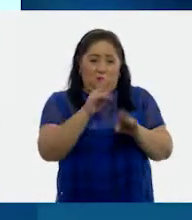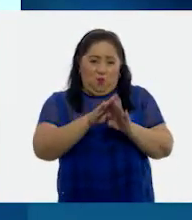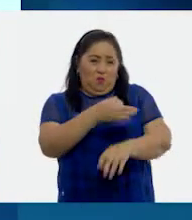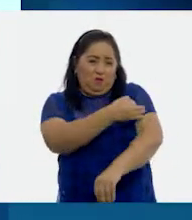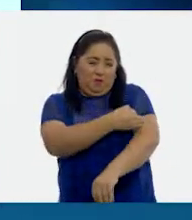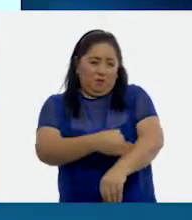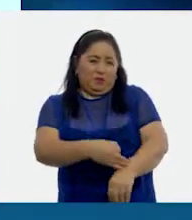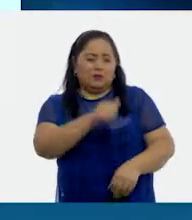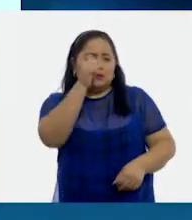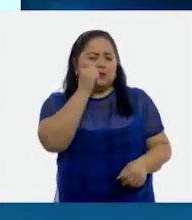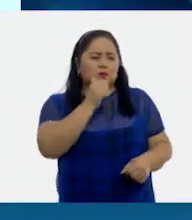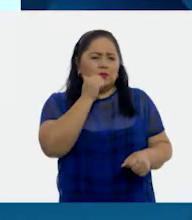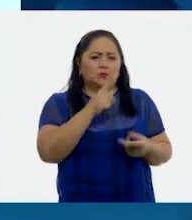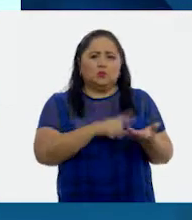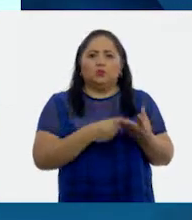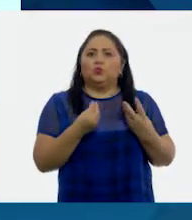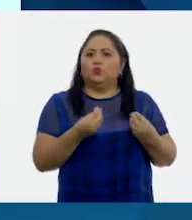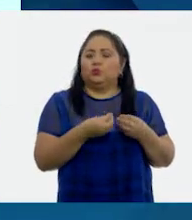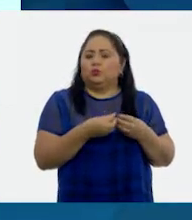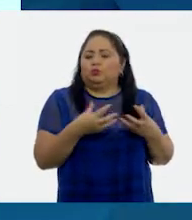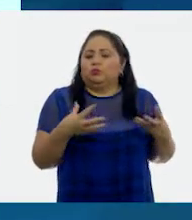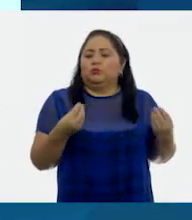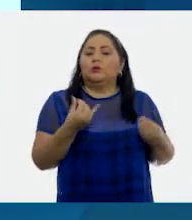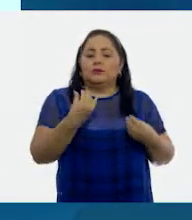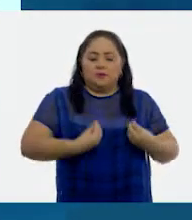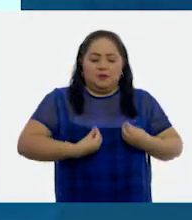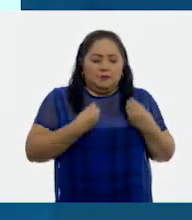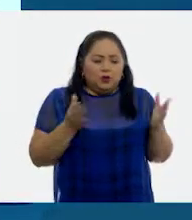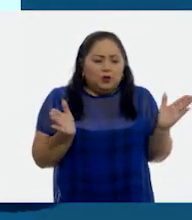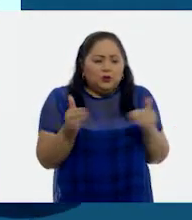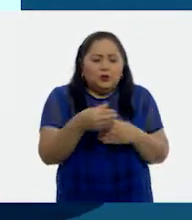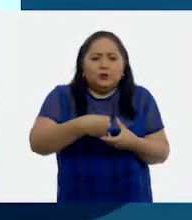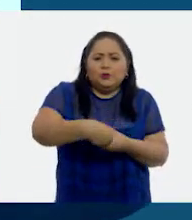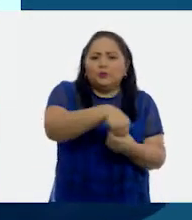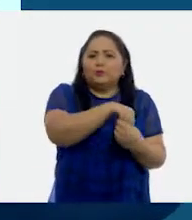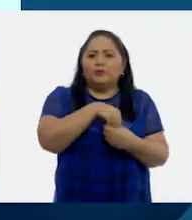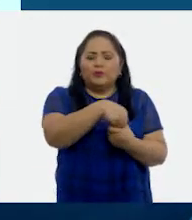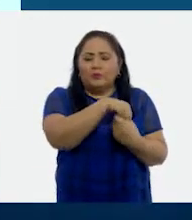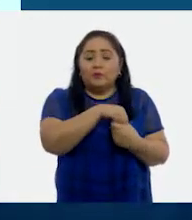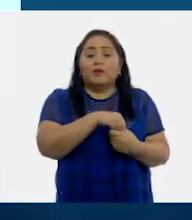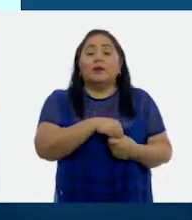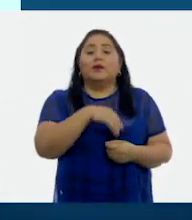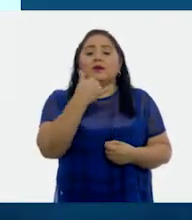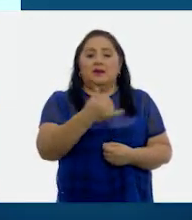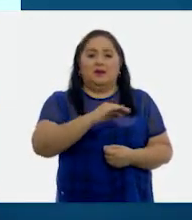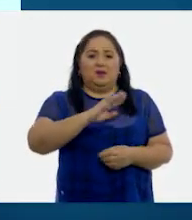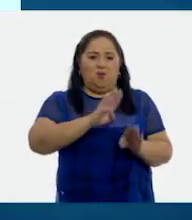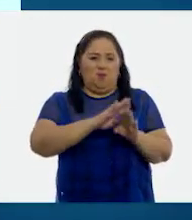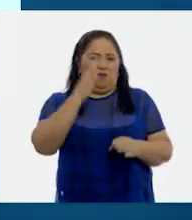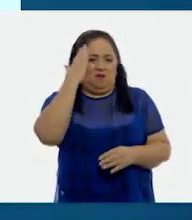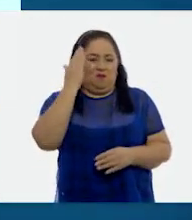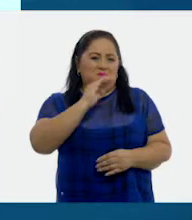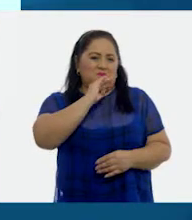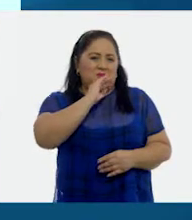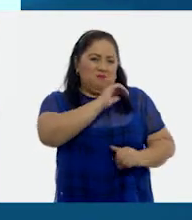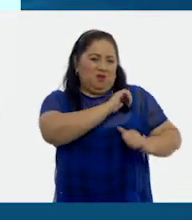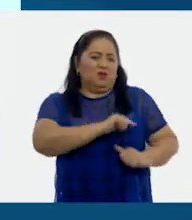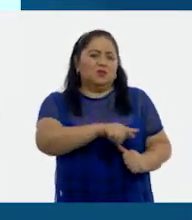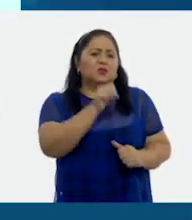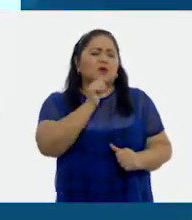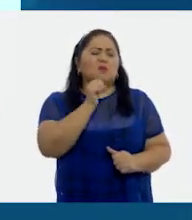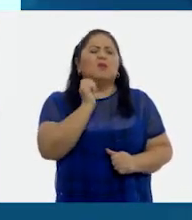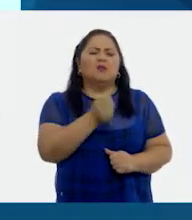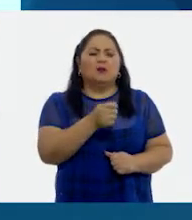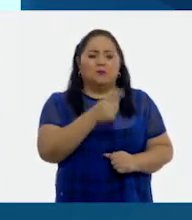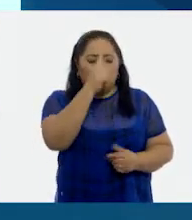rurales suelen ser numerosas y vivir en lugares muy pequeños. La madre de familia generalmente es la que se